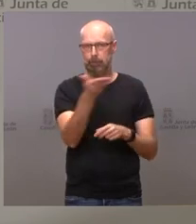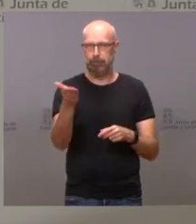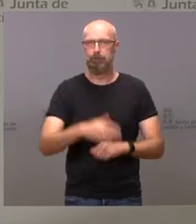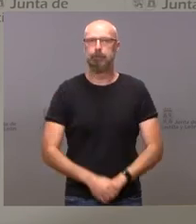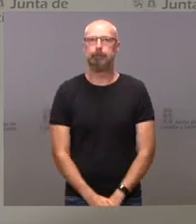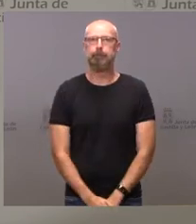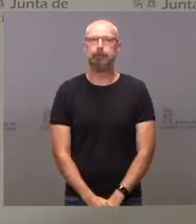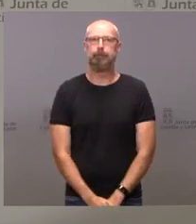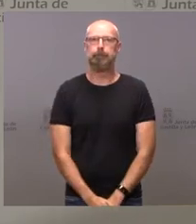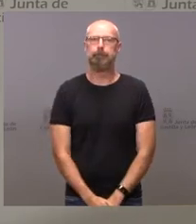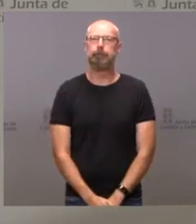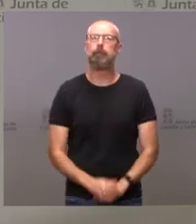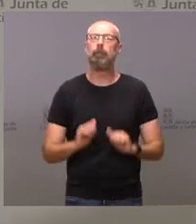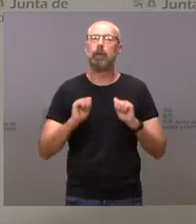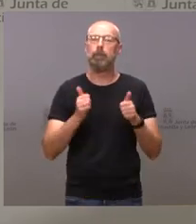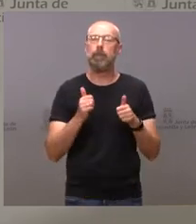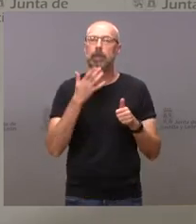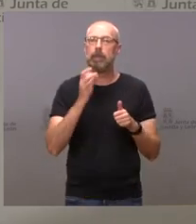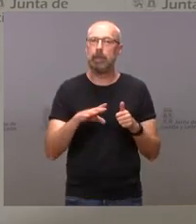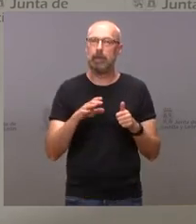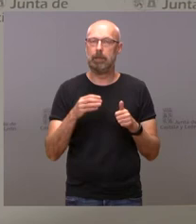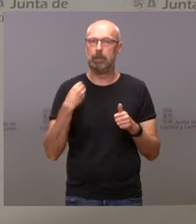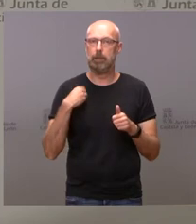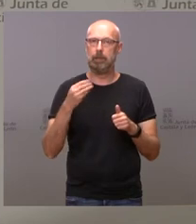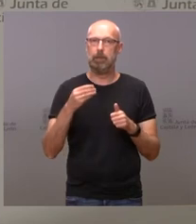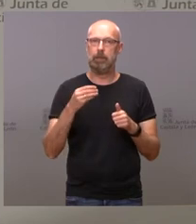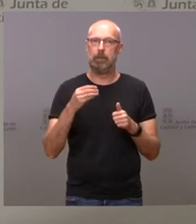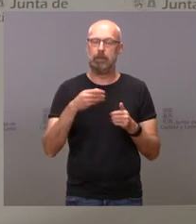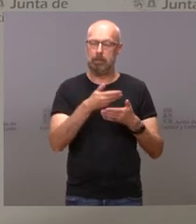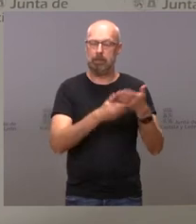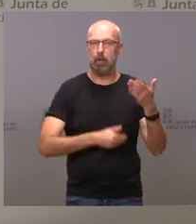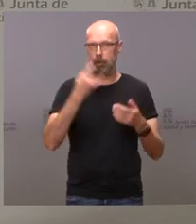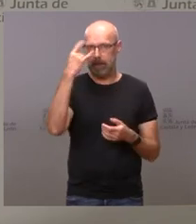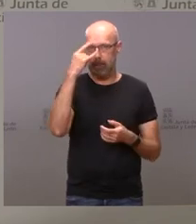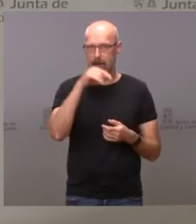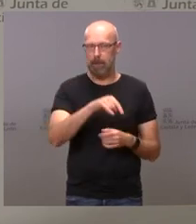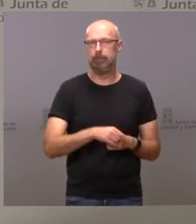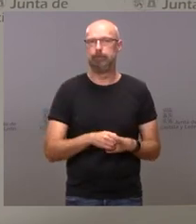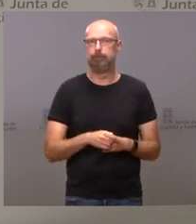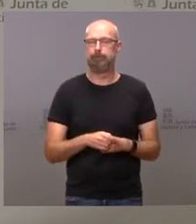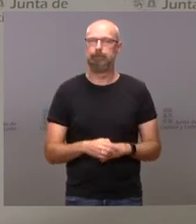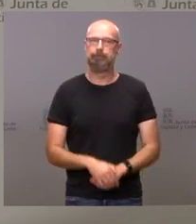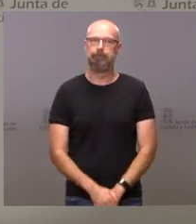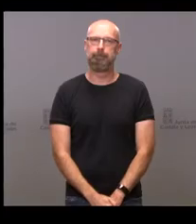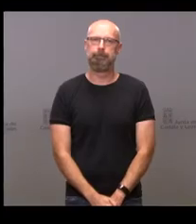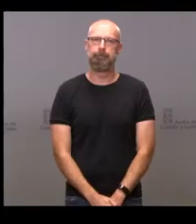videoconferencia. Tenemos en primer lugar a Belén Hernández, de la Gaceta de Salamanca. Cuando quieras, Belén, puedes hacer tu